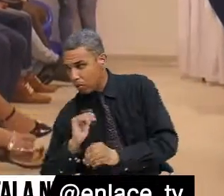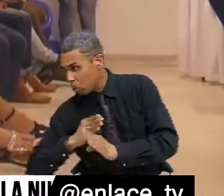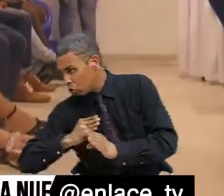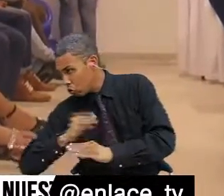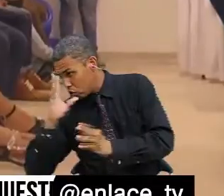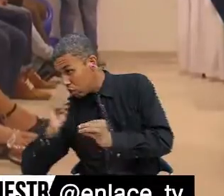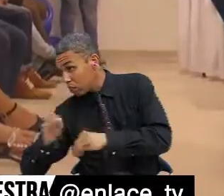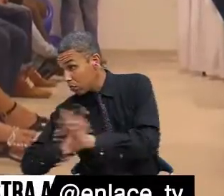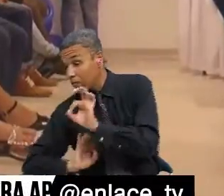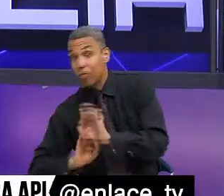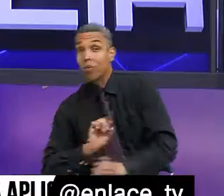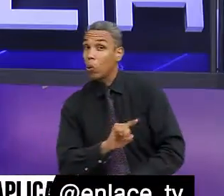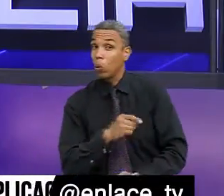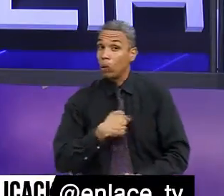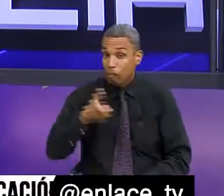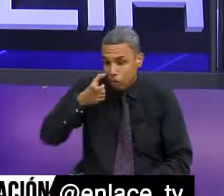digno.